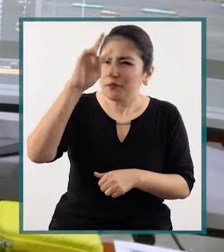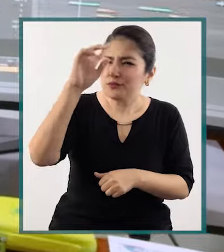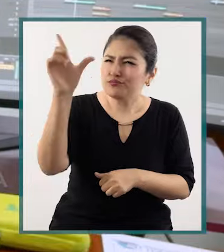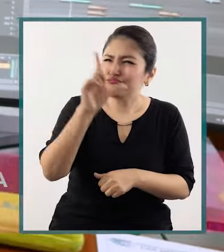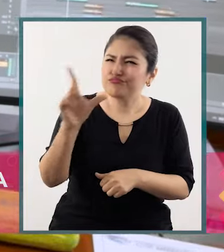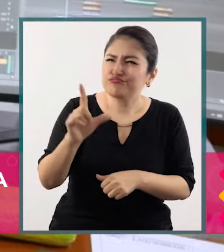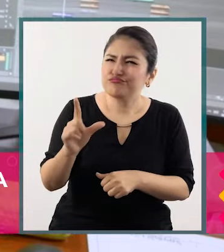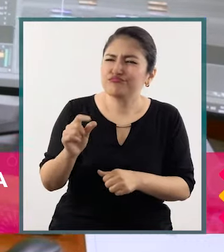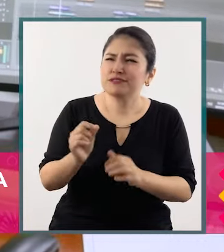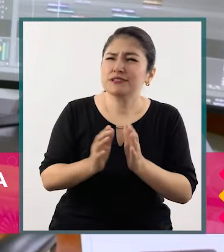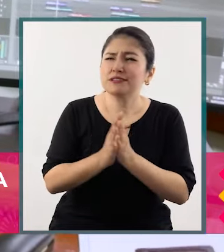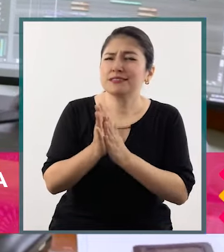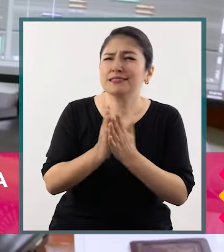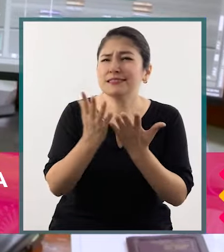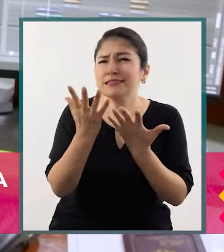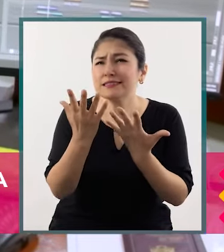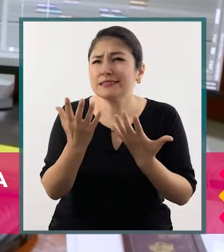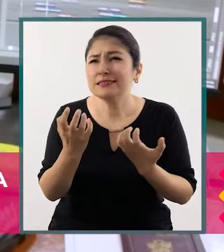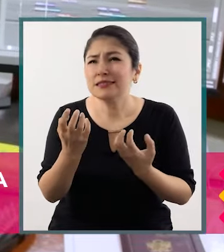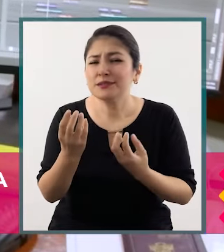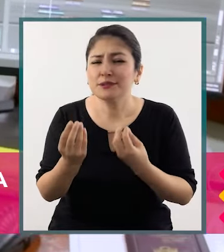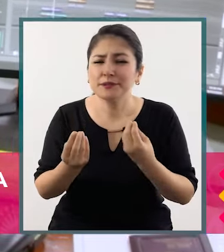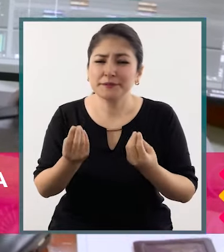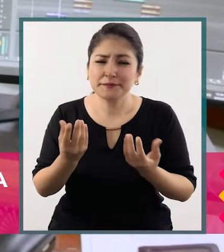el que sueña.